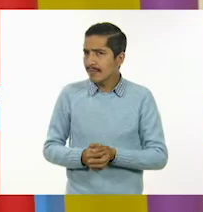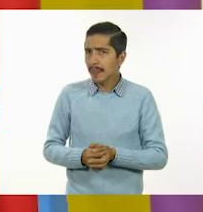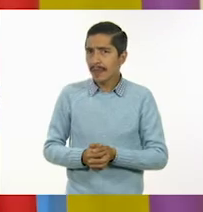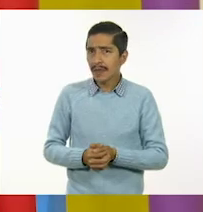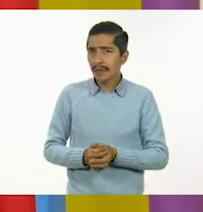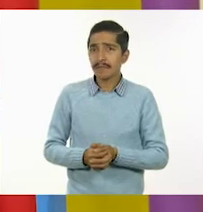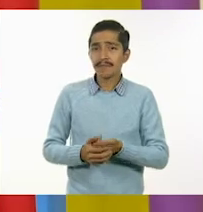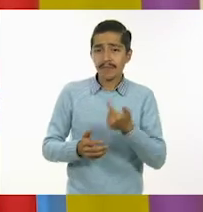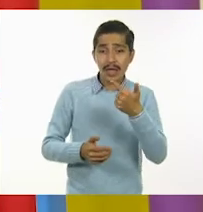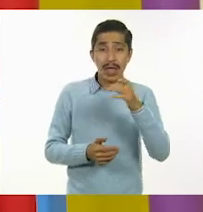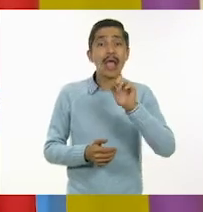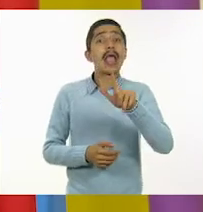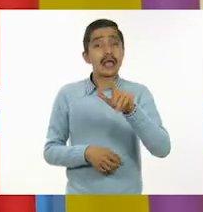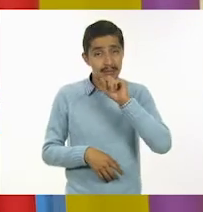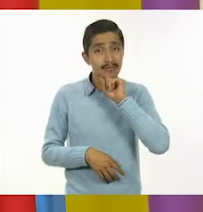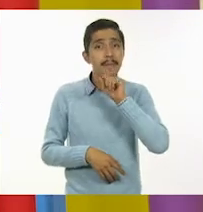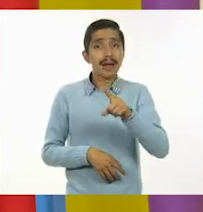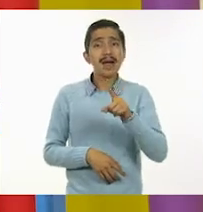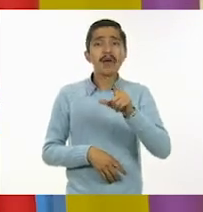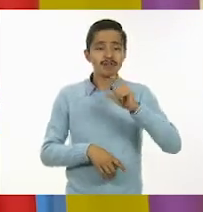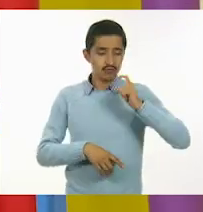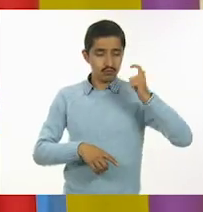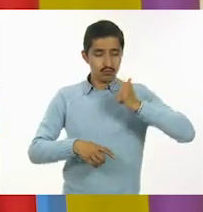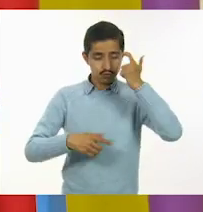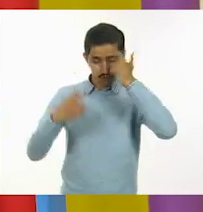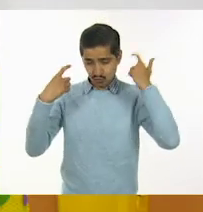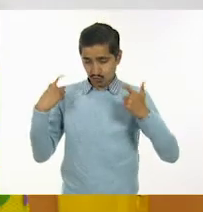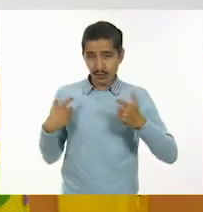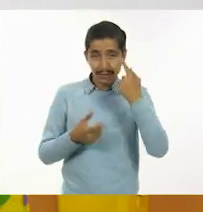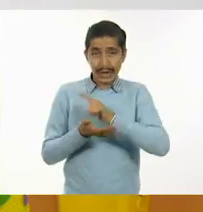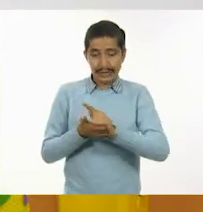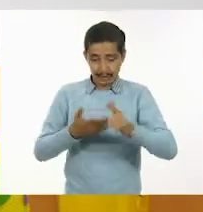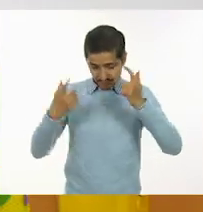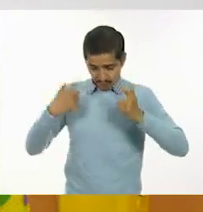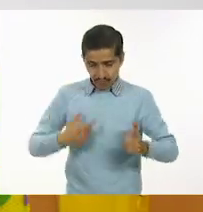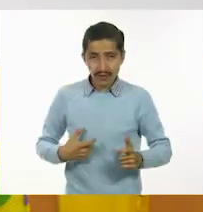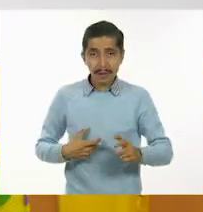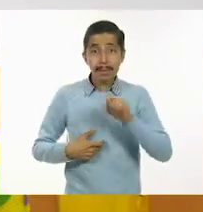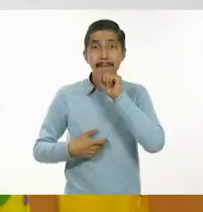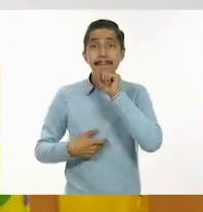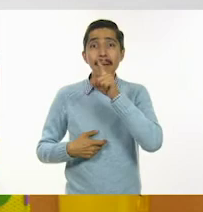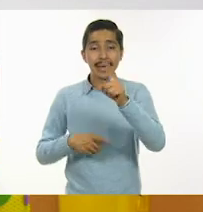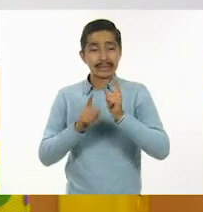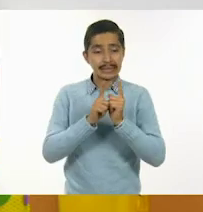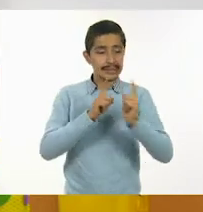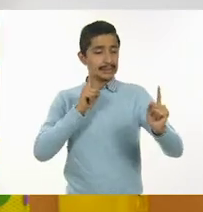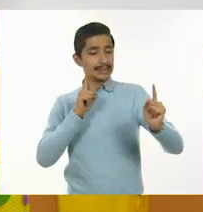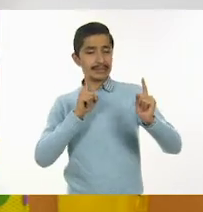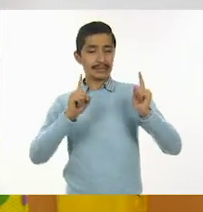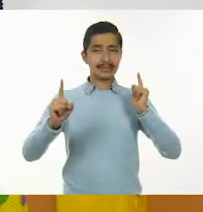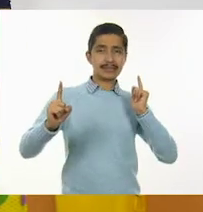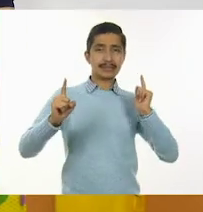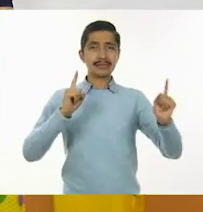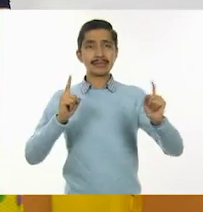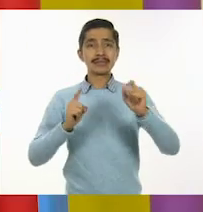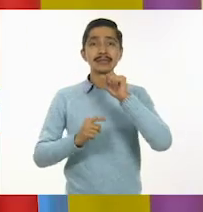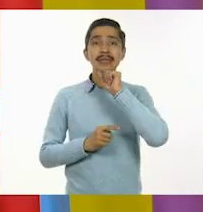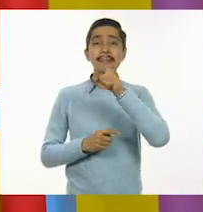Desinfectarnos cuando lleguemos a casa. Exactamente. ¿Recuerden? Sí, sí, sí. La sana distancia. Nuestra sana distancia. Exactamente. El